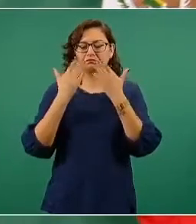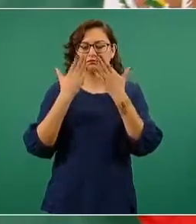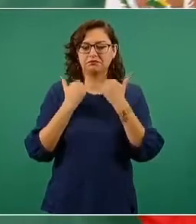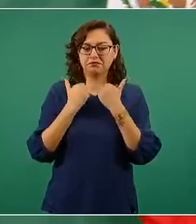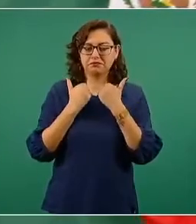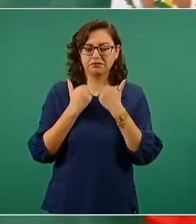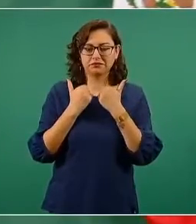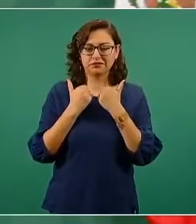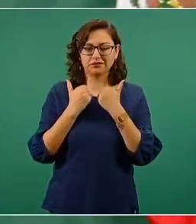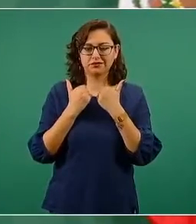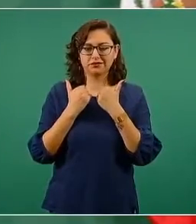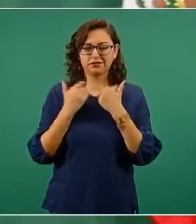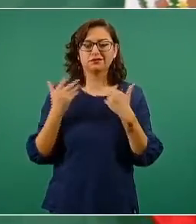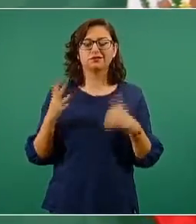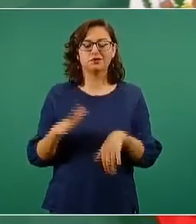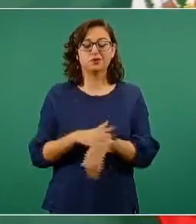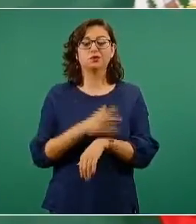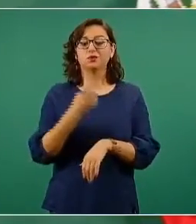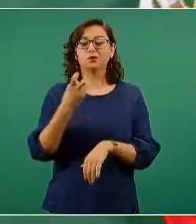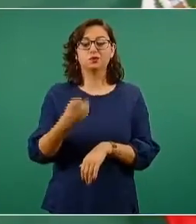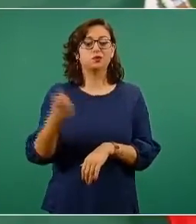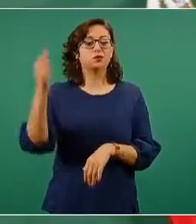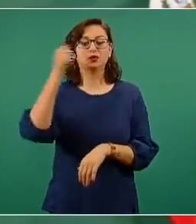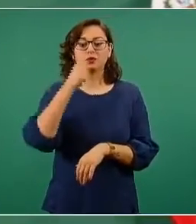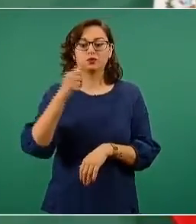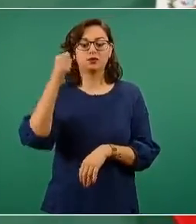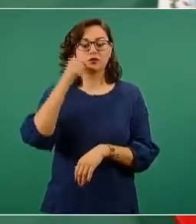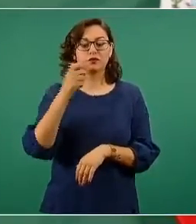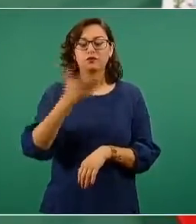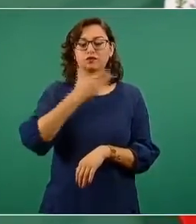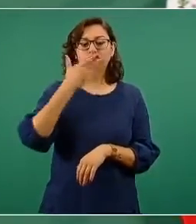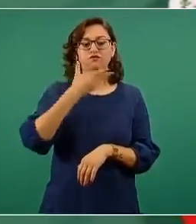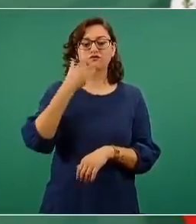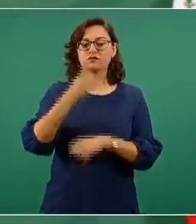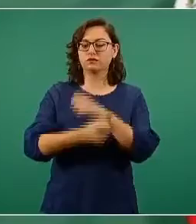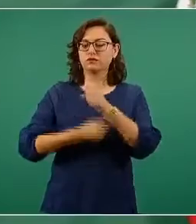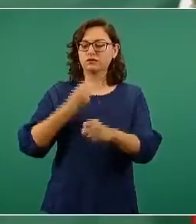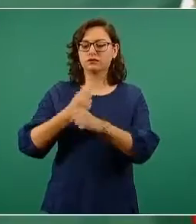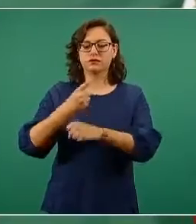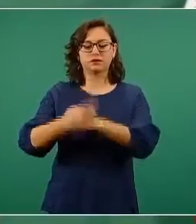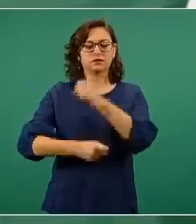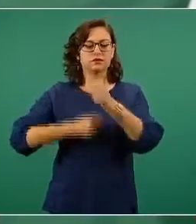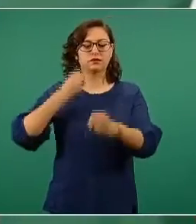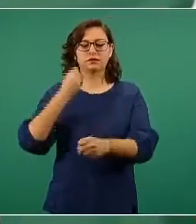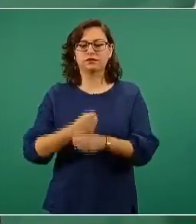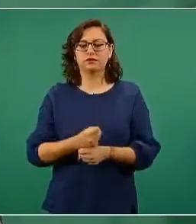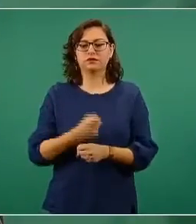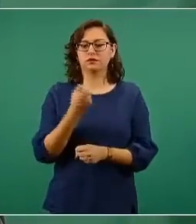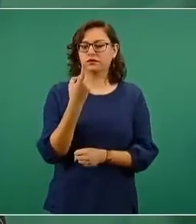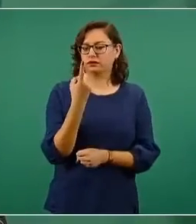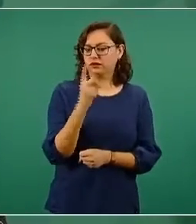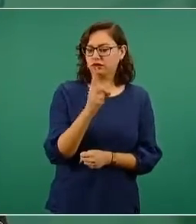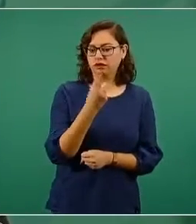Por eso, en diciembre, sin motivo alguno,